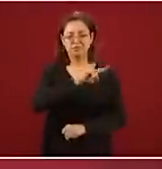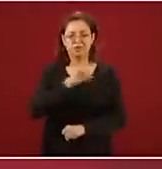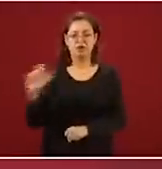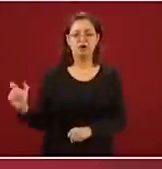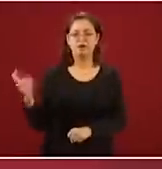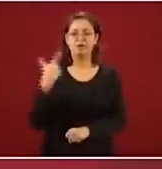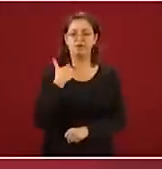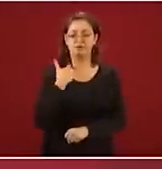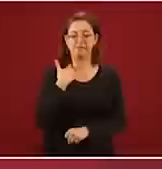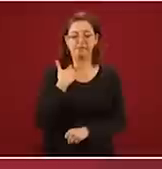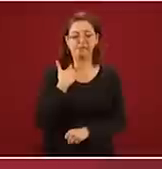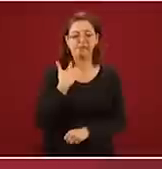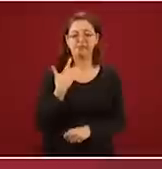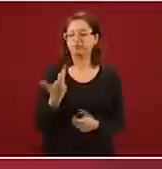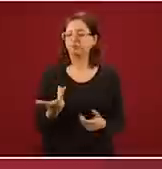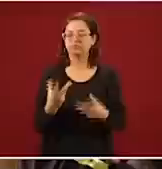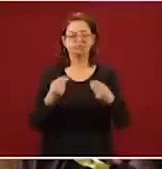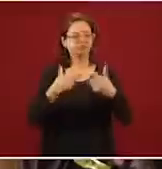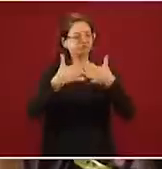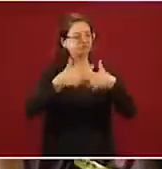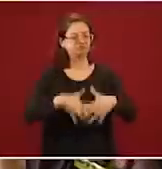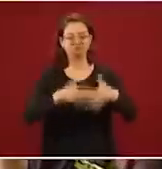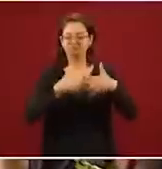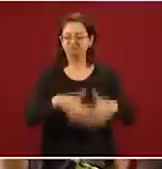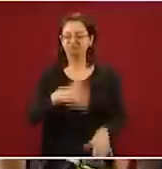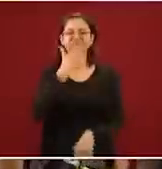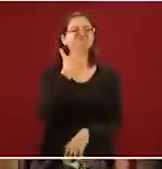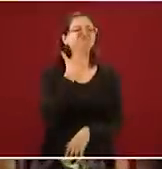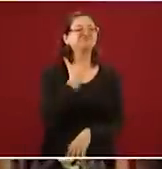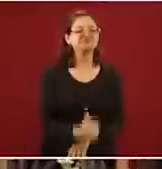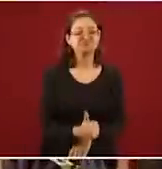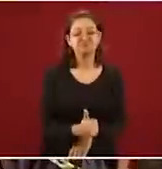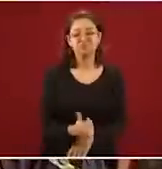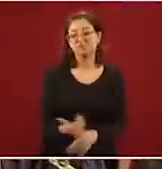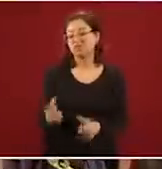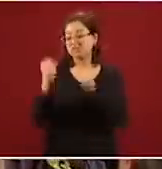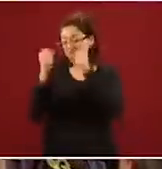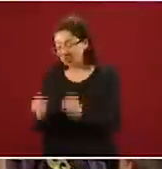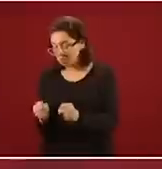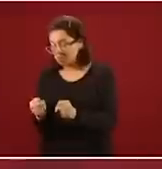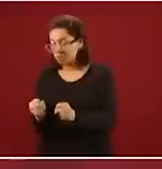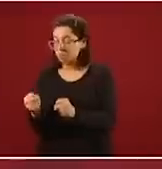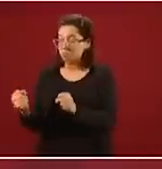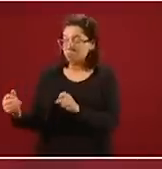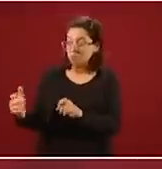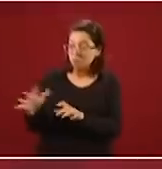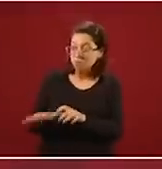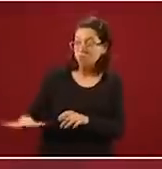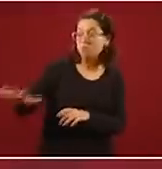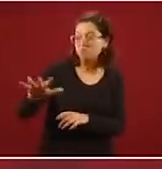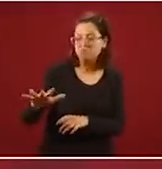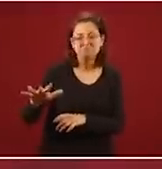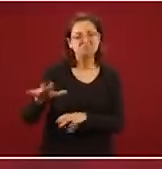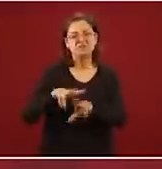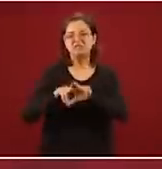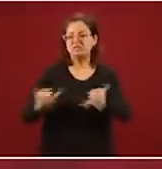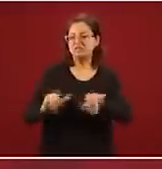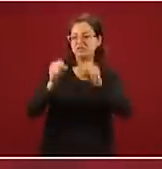el llamado seguro popular ni era seguro ni era popular. O sea,